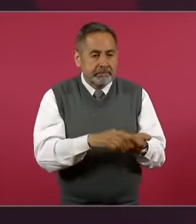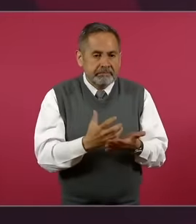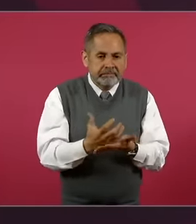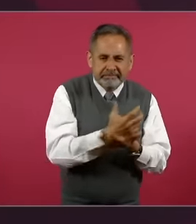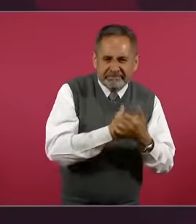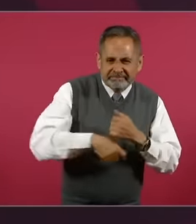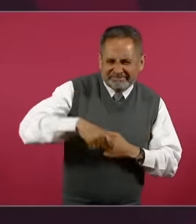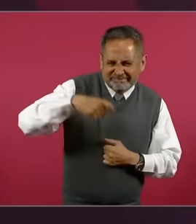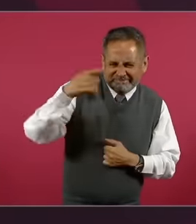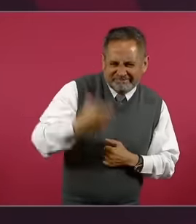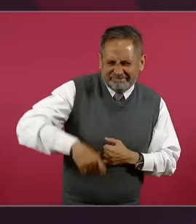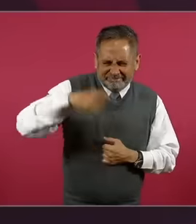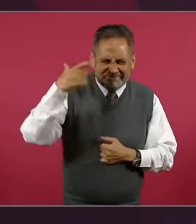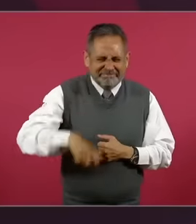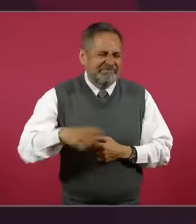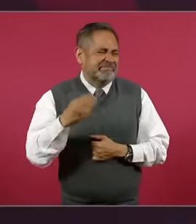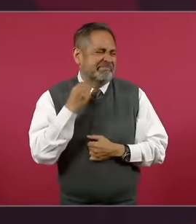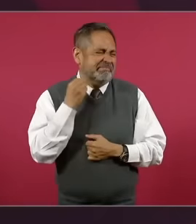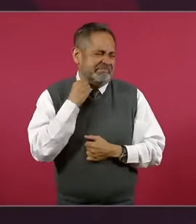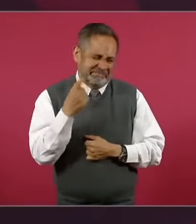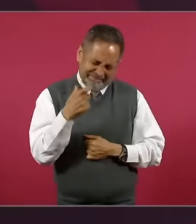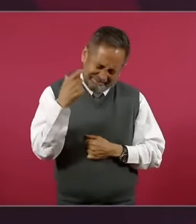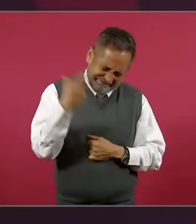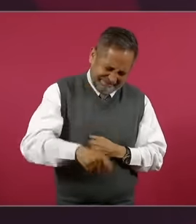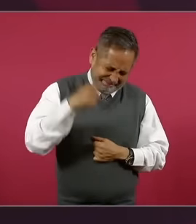del mundo.